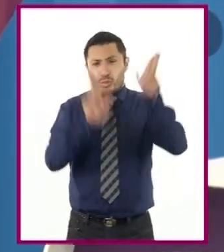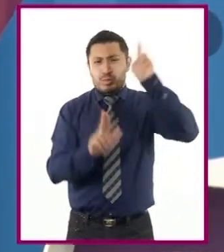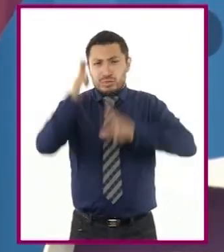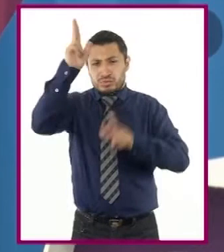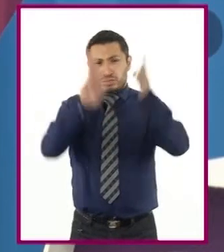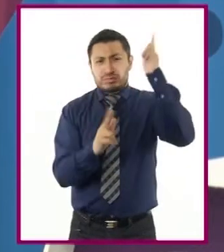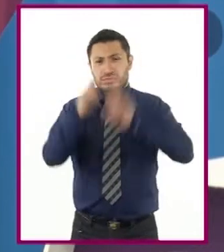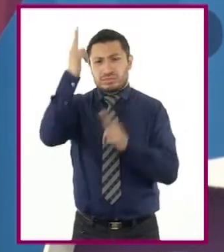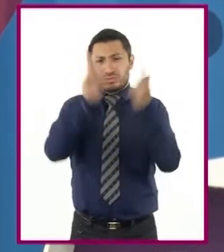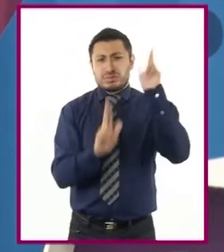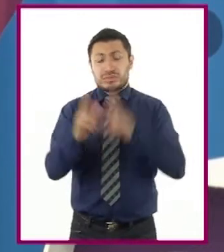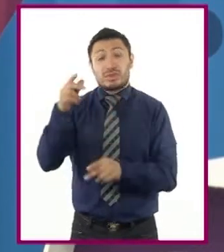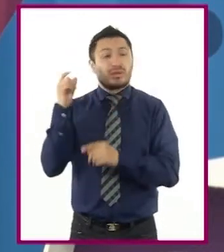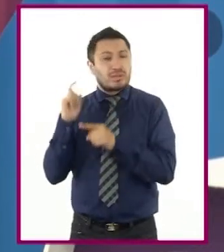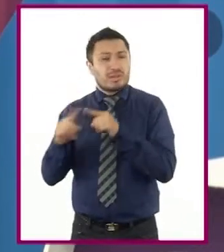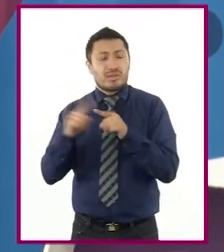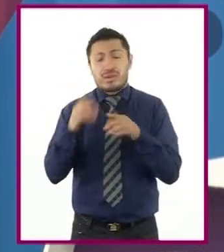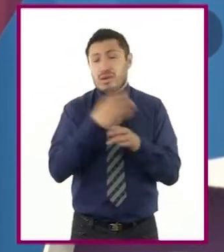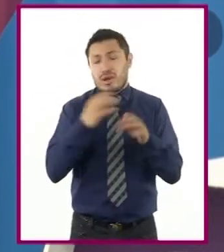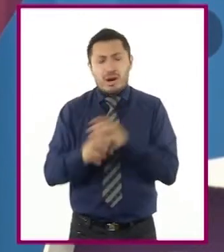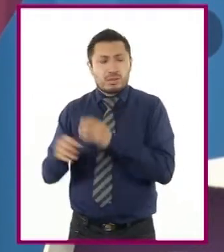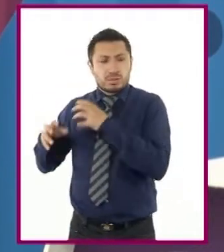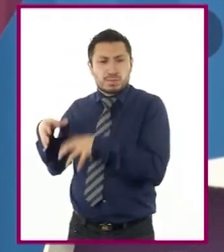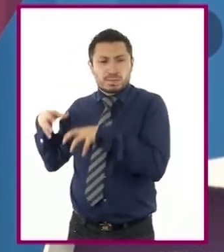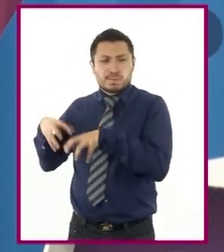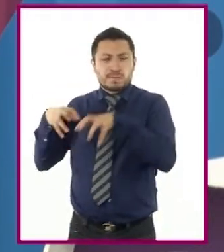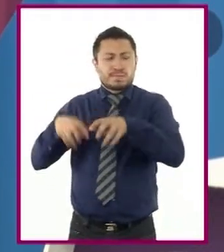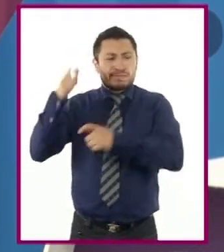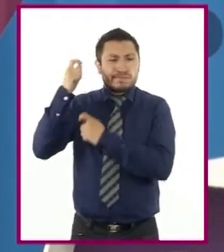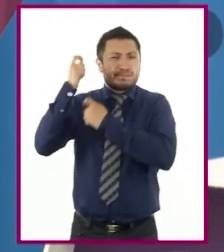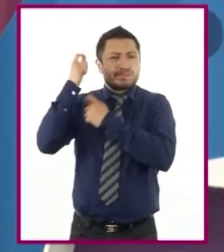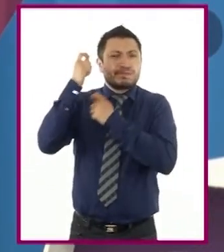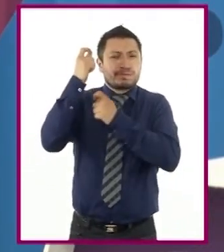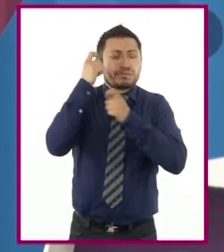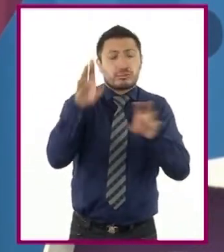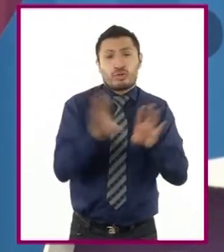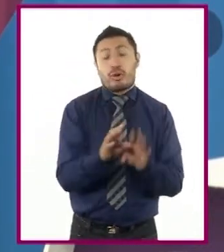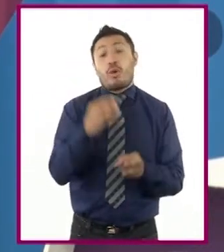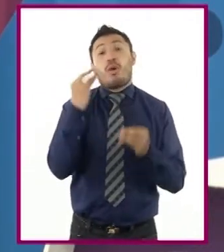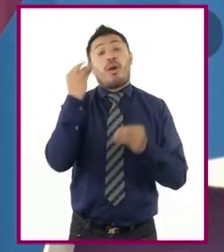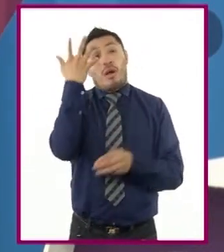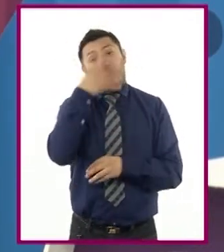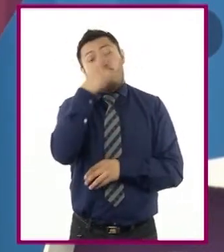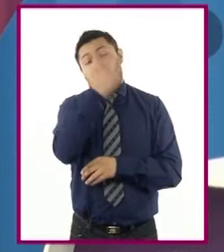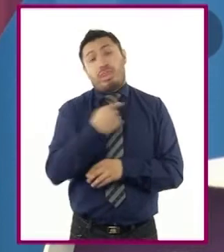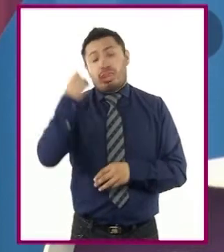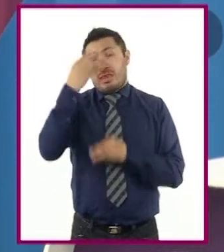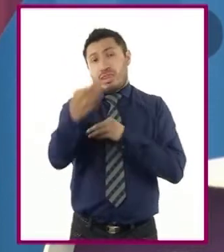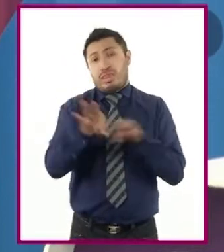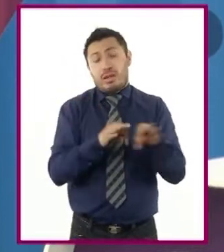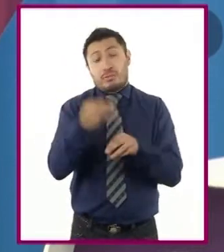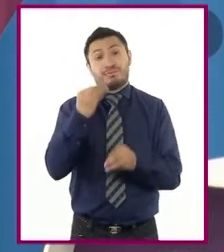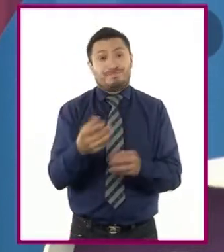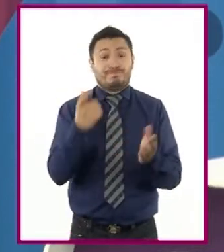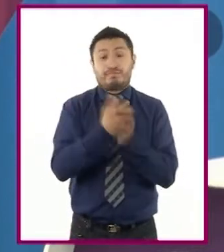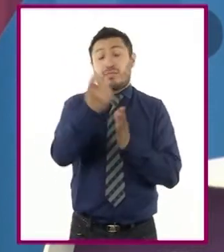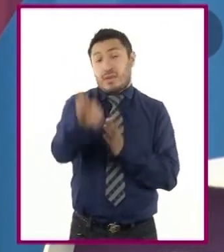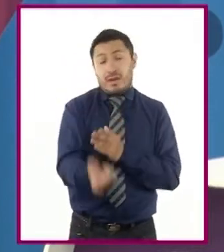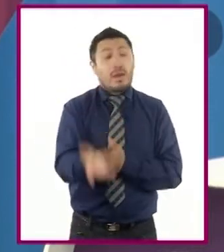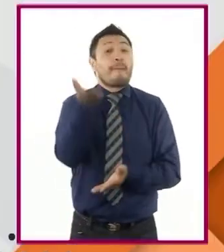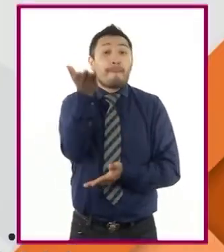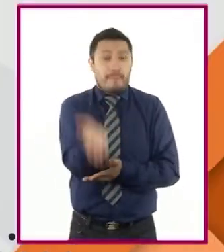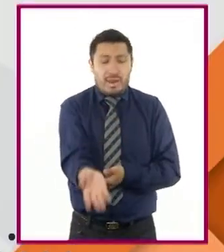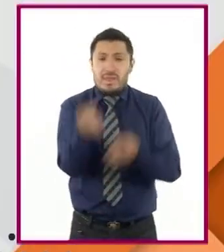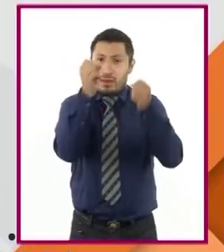otras acciones para exigir derechos indispensables, como una jornada de 10 horas, salario mínimo, seguridad social, entre